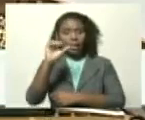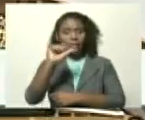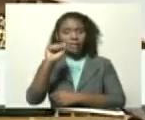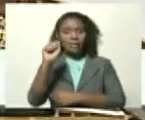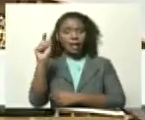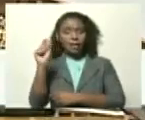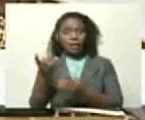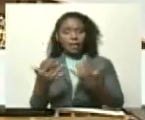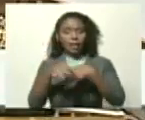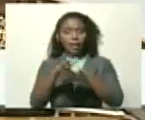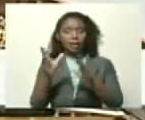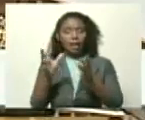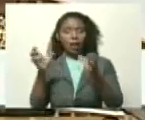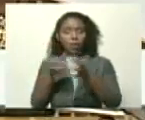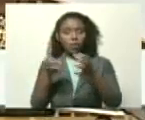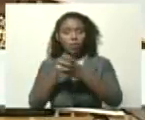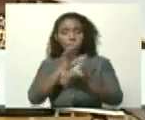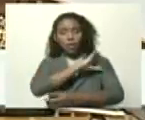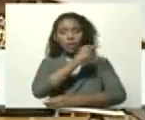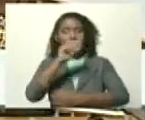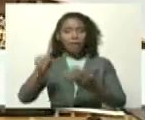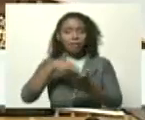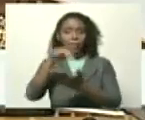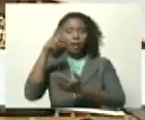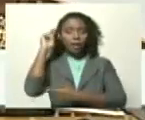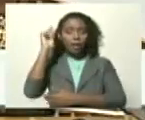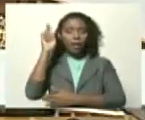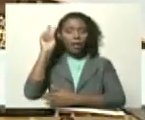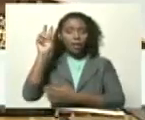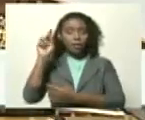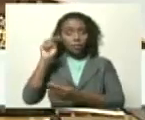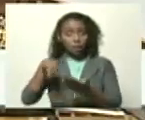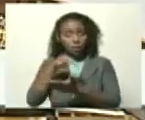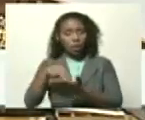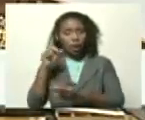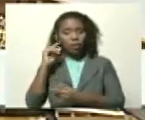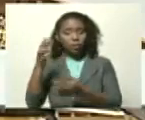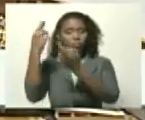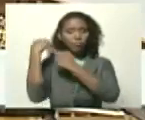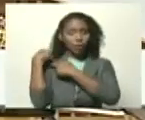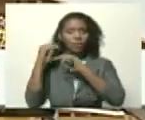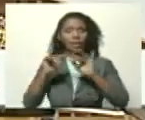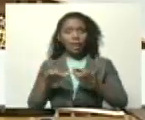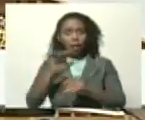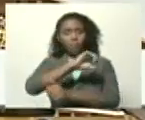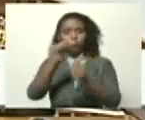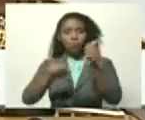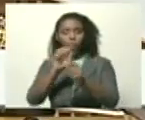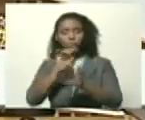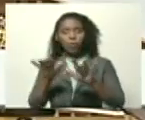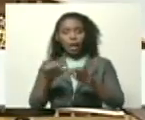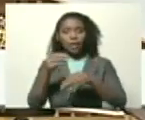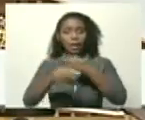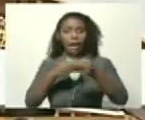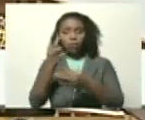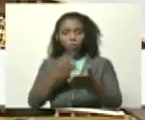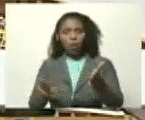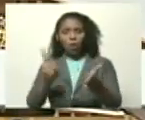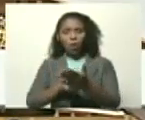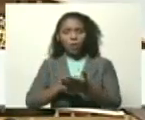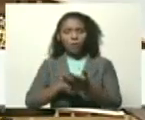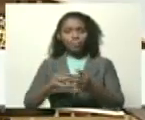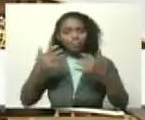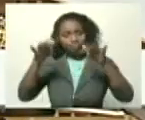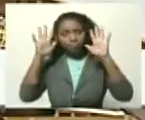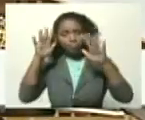Junta Directiva de la Asamblea Nacional. También los cargos de secretaria y subsecretaria han sido ratificados según